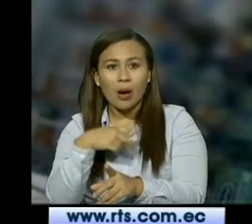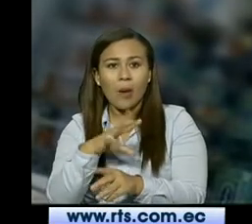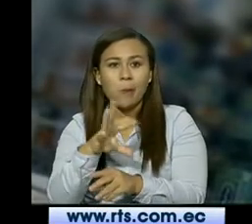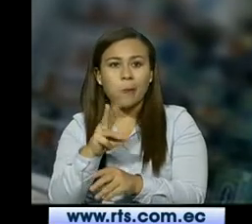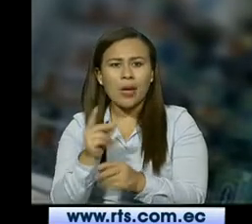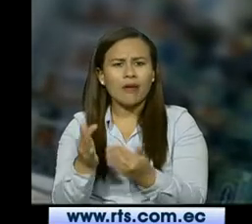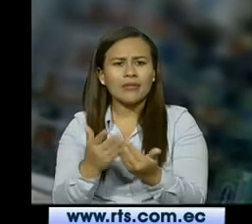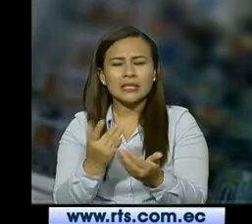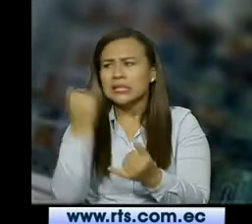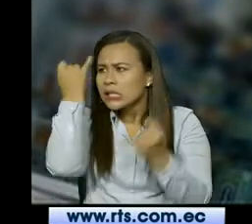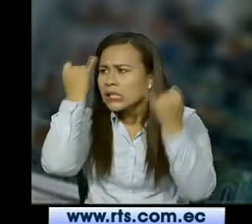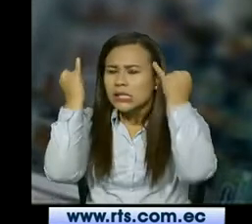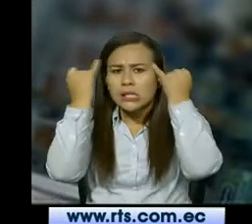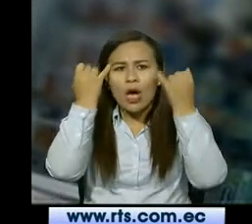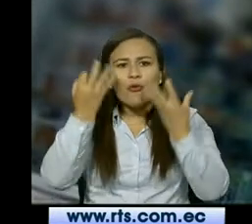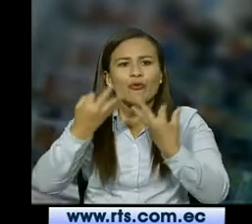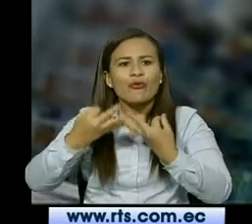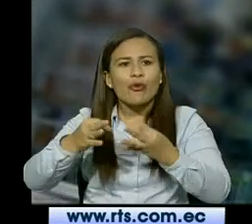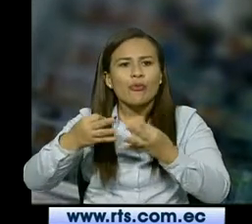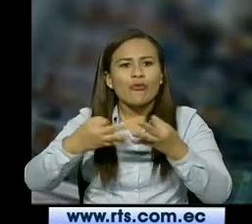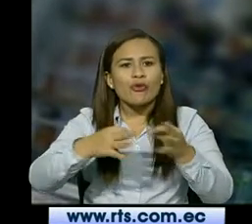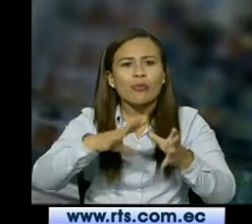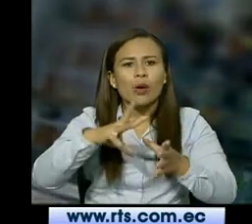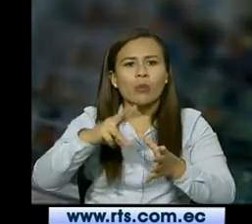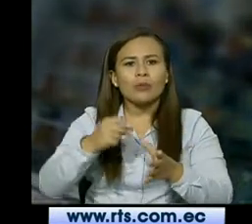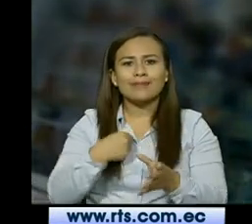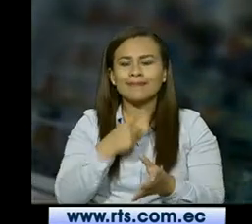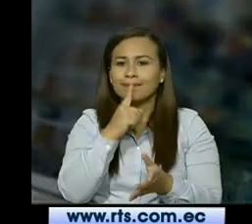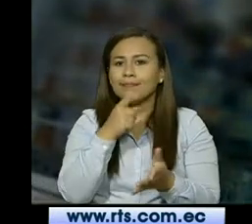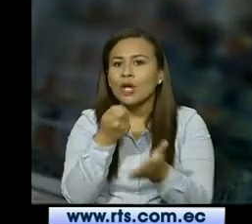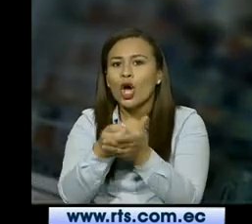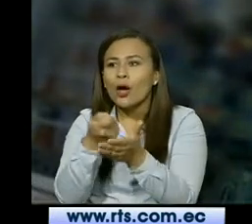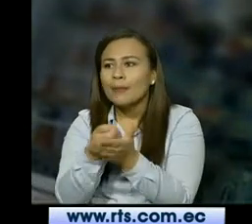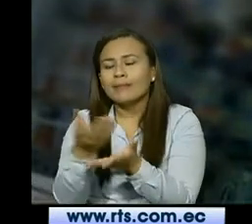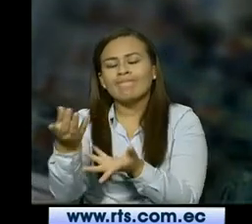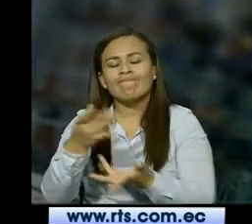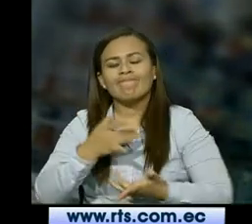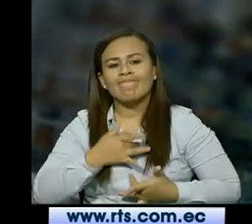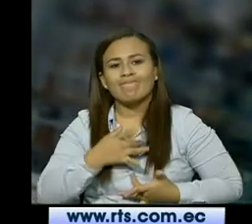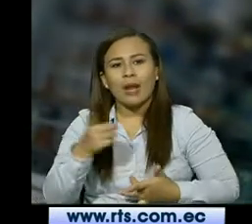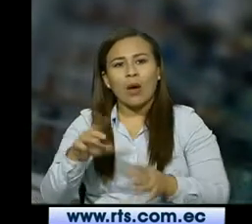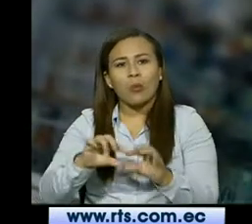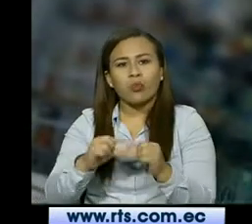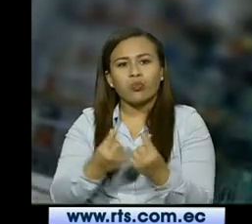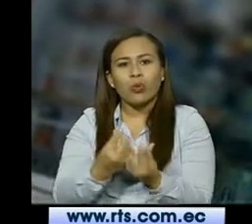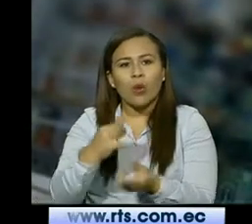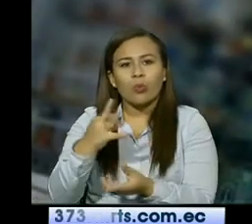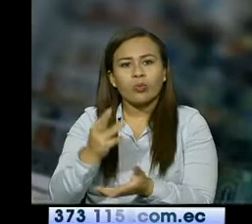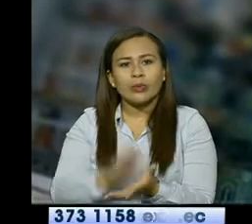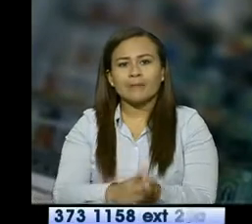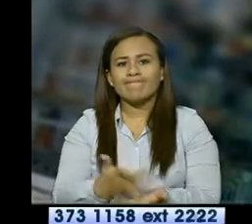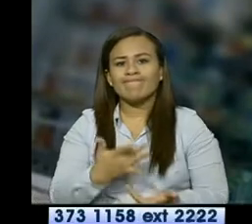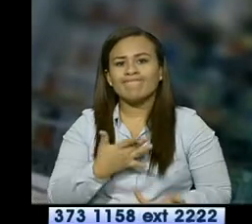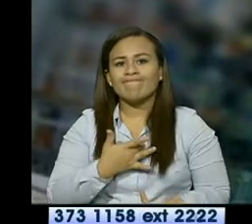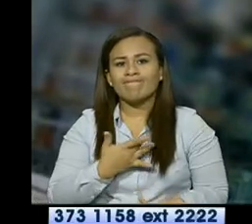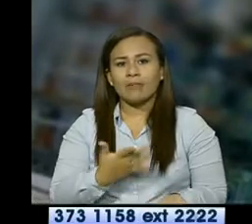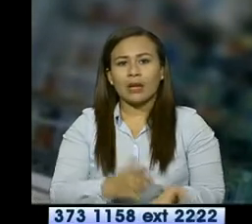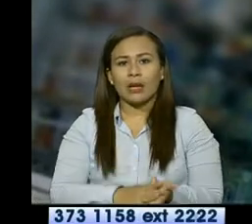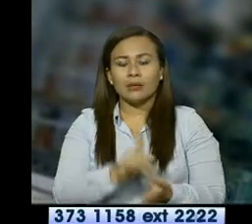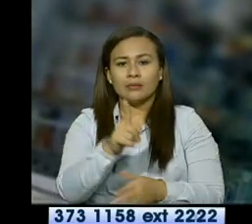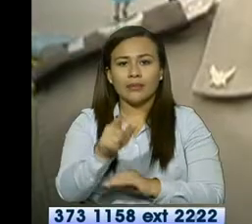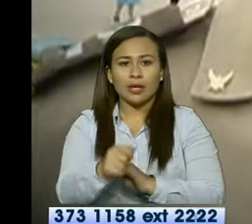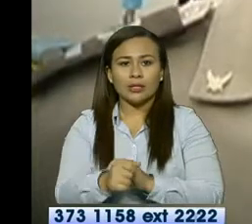métodos o maneras de estas personas para acceder a productos. Lamentablemente se trata de un hurto. Son métodos que ellos aplican o